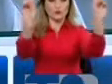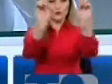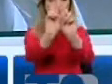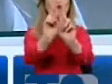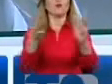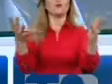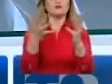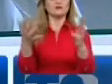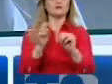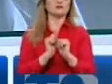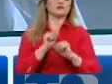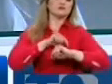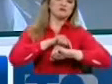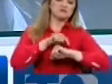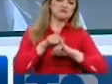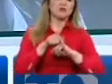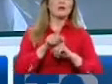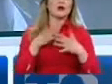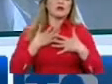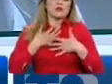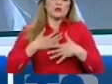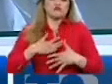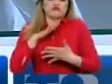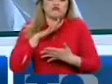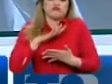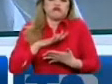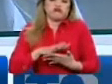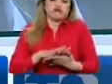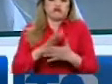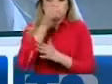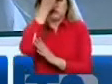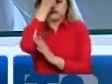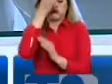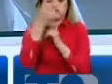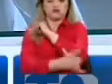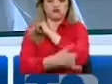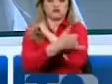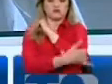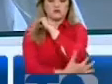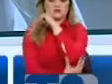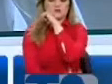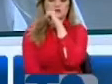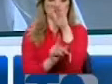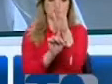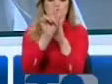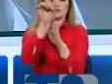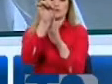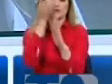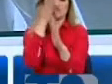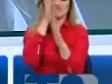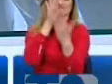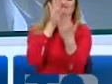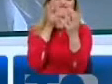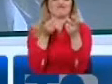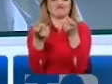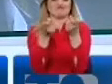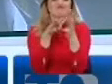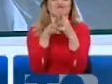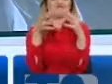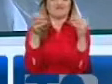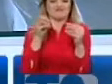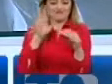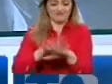una moratoria para aliviar la deuda como alternativa para los países pobres y en desarrollo para enfrentar la crisis provocada por el